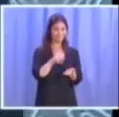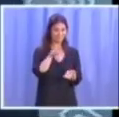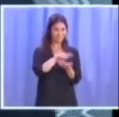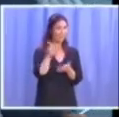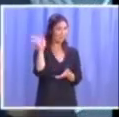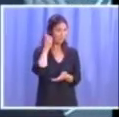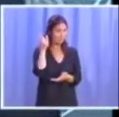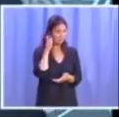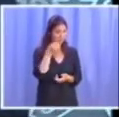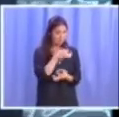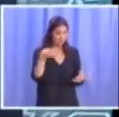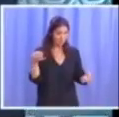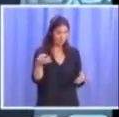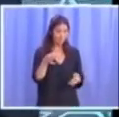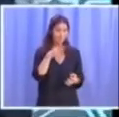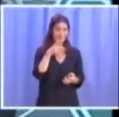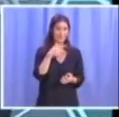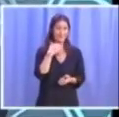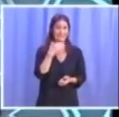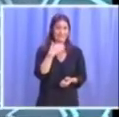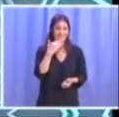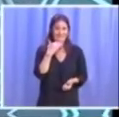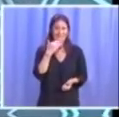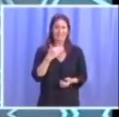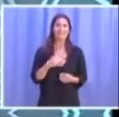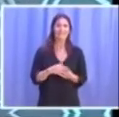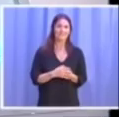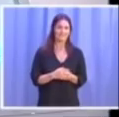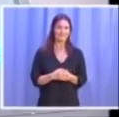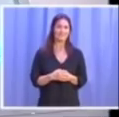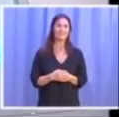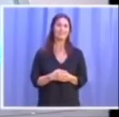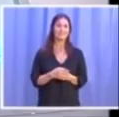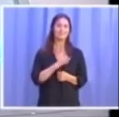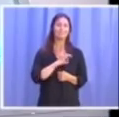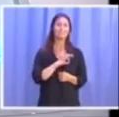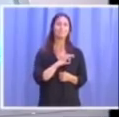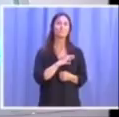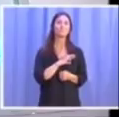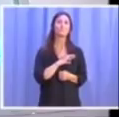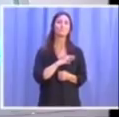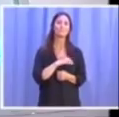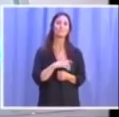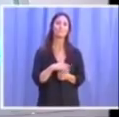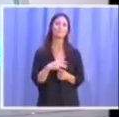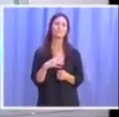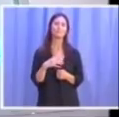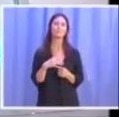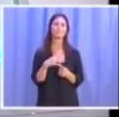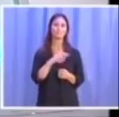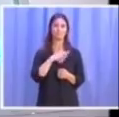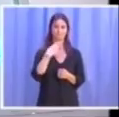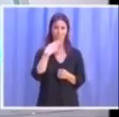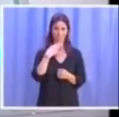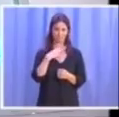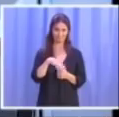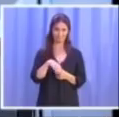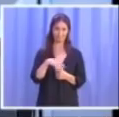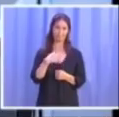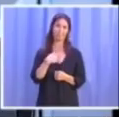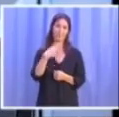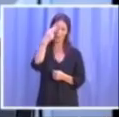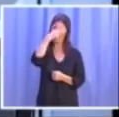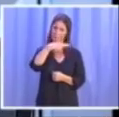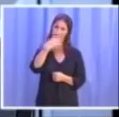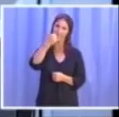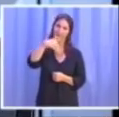se escuchaba perfectamente, pero estábamos a un tris de que cayera. Así que para el siguiente turno no se va a caer. Señor Cuenca. Muchas gracias. Mi respeto también a Amancio